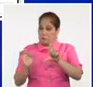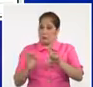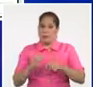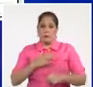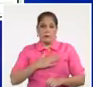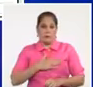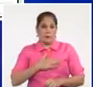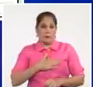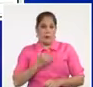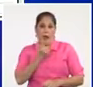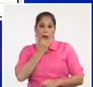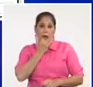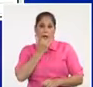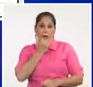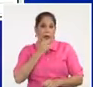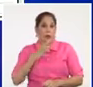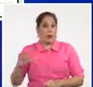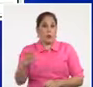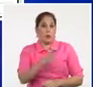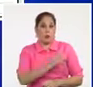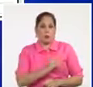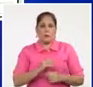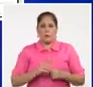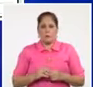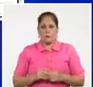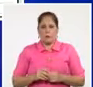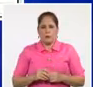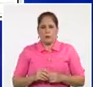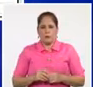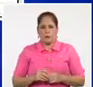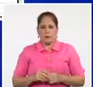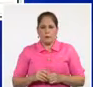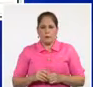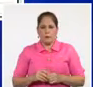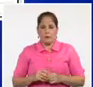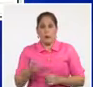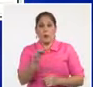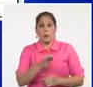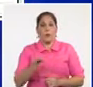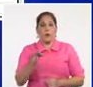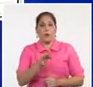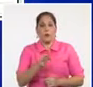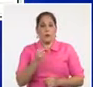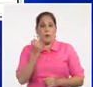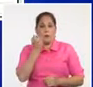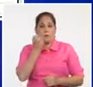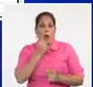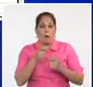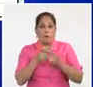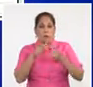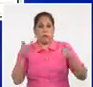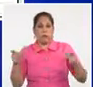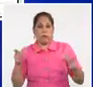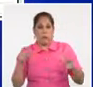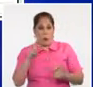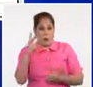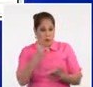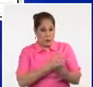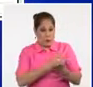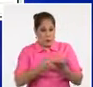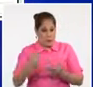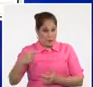población que afecta prácticamente todo su territorio, y que los municipios de mayores tasas en los últimos 15